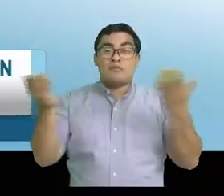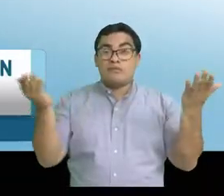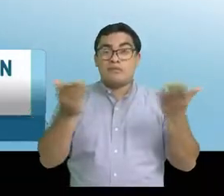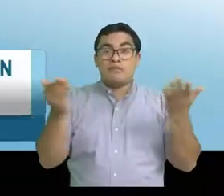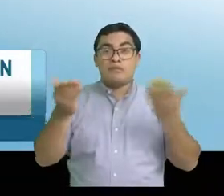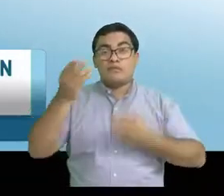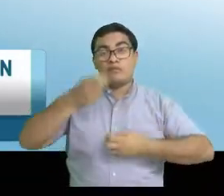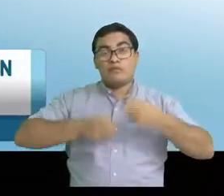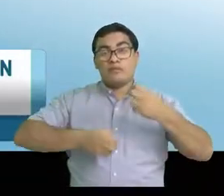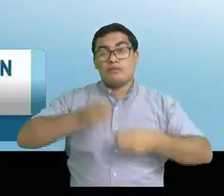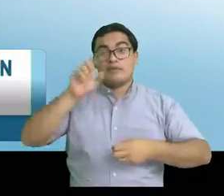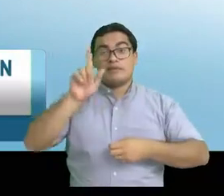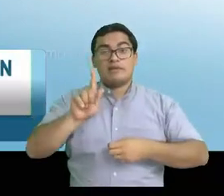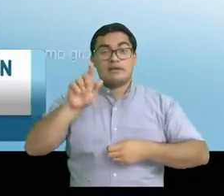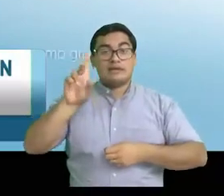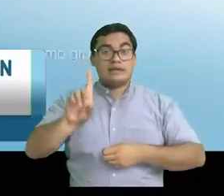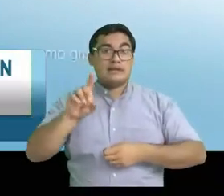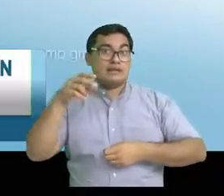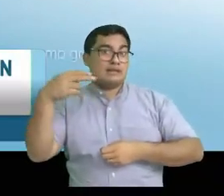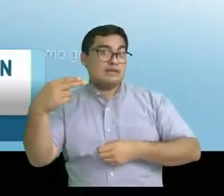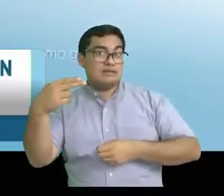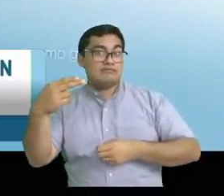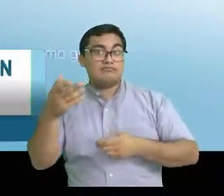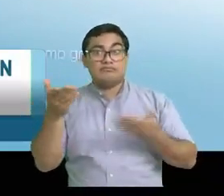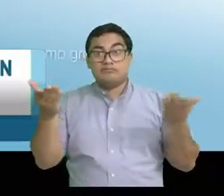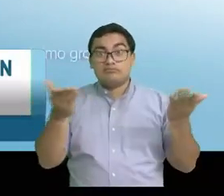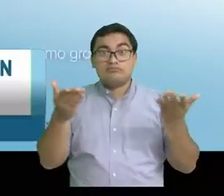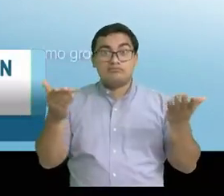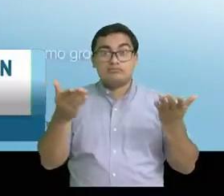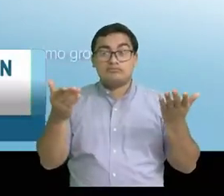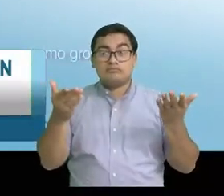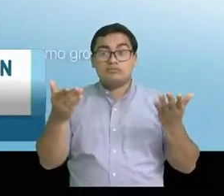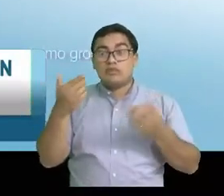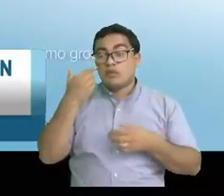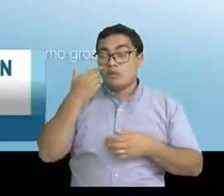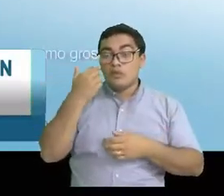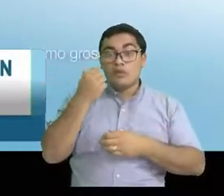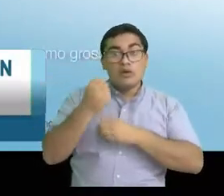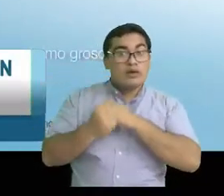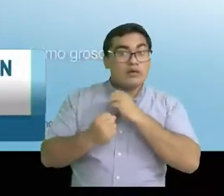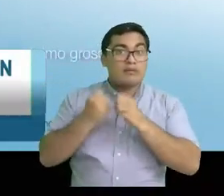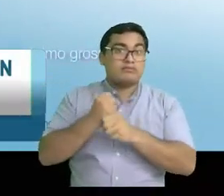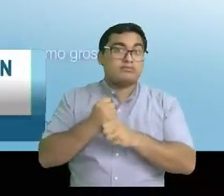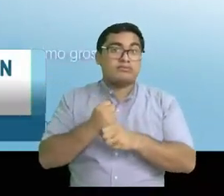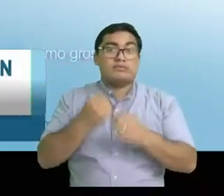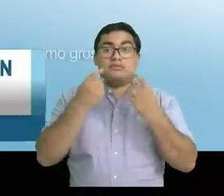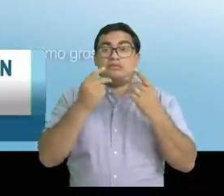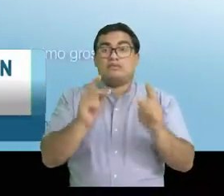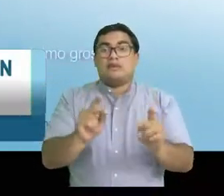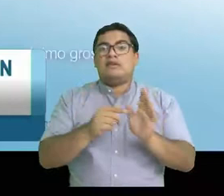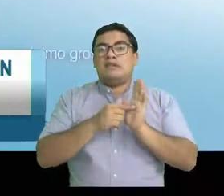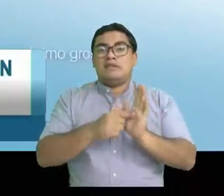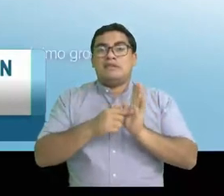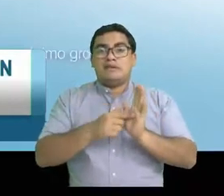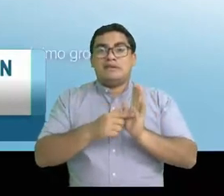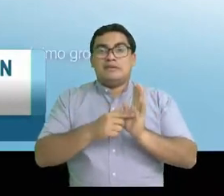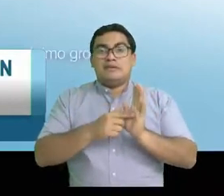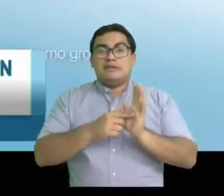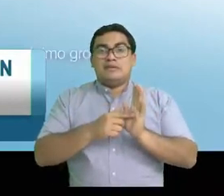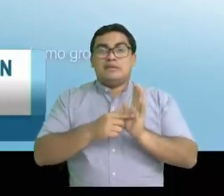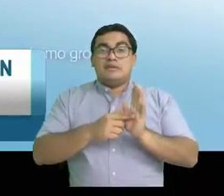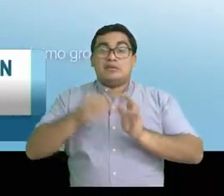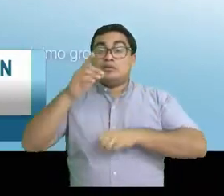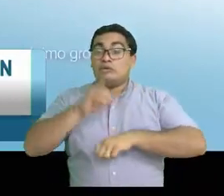trastorno de déficit de atención hiperactivo o no hiperactivo, él lo va a reconocer a edades más tempranas. Pero si es un